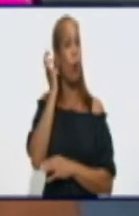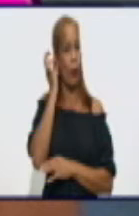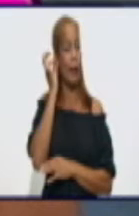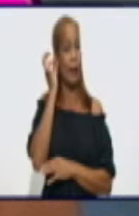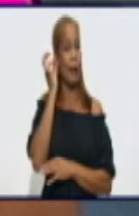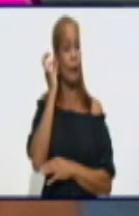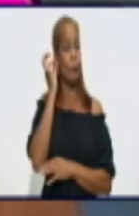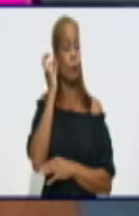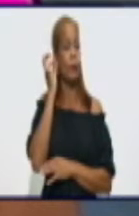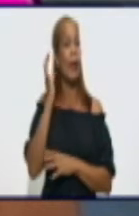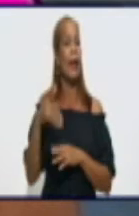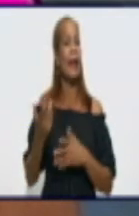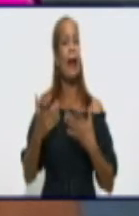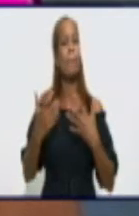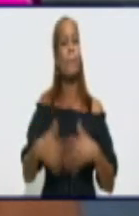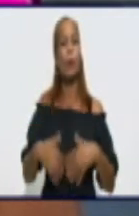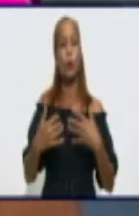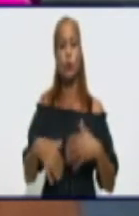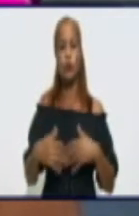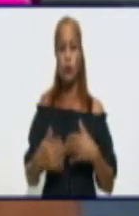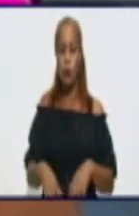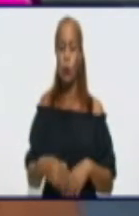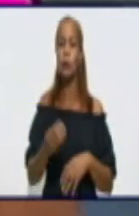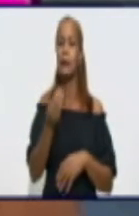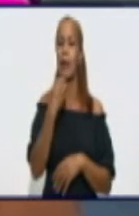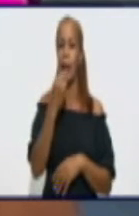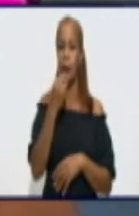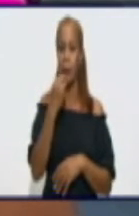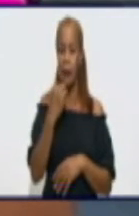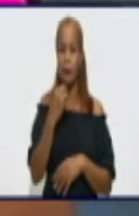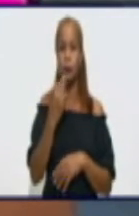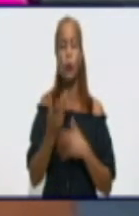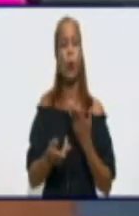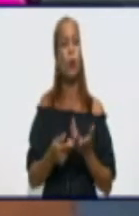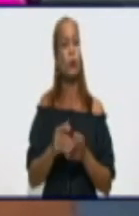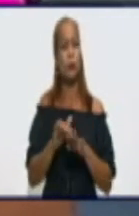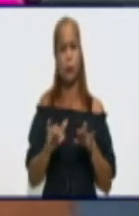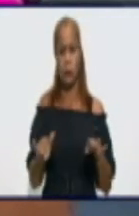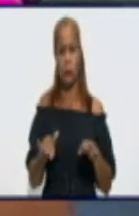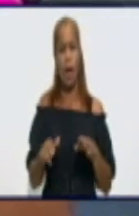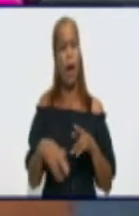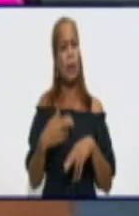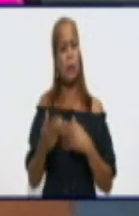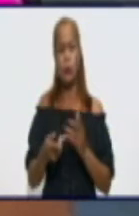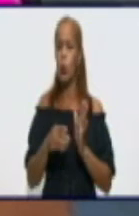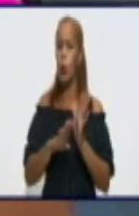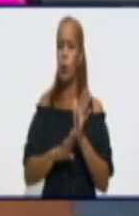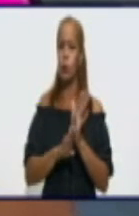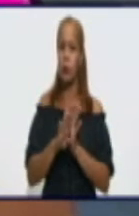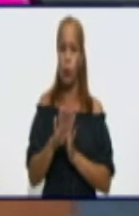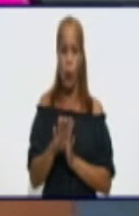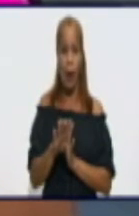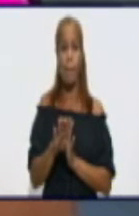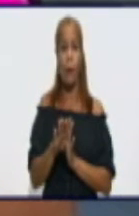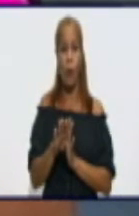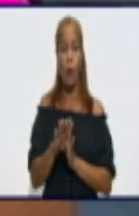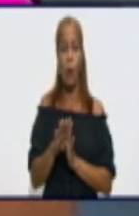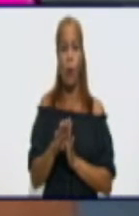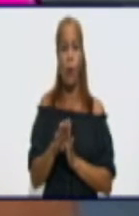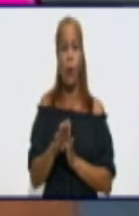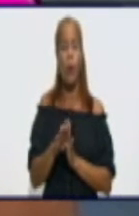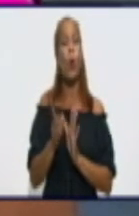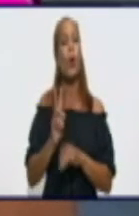la producción de alimentos. Estamos declarando los patios 60 aniversario, continuamos con las visitas a las